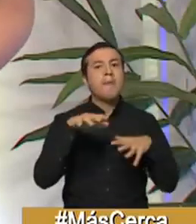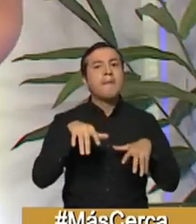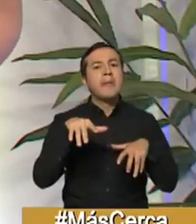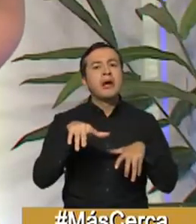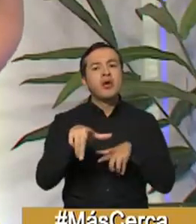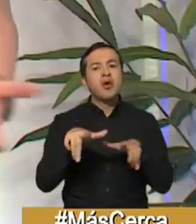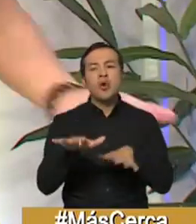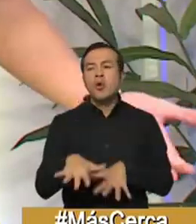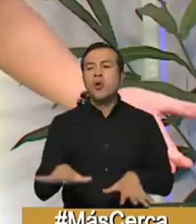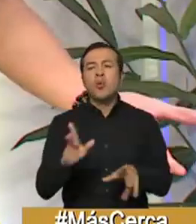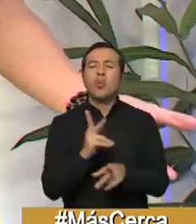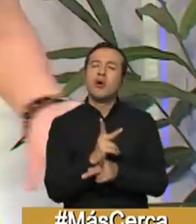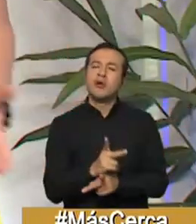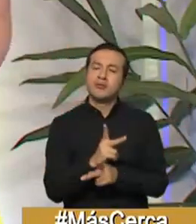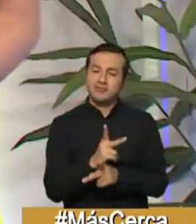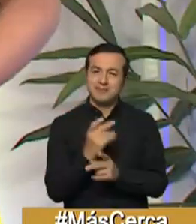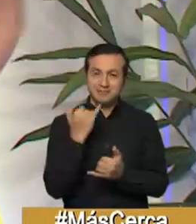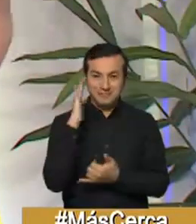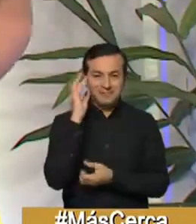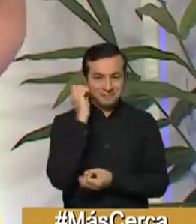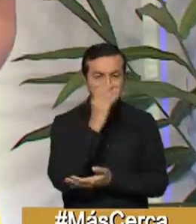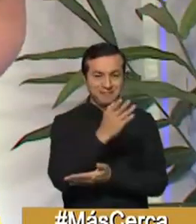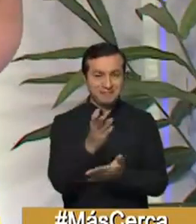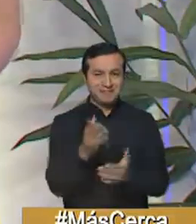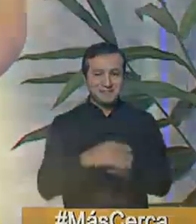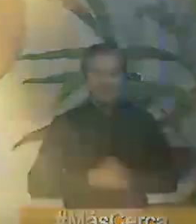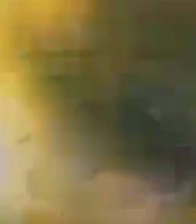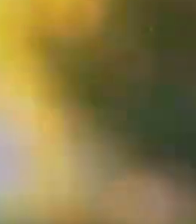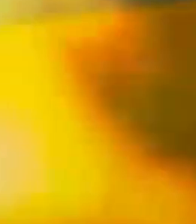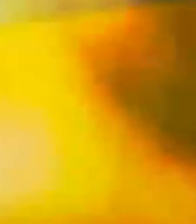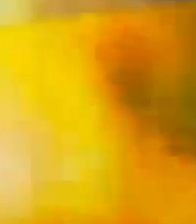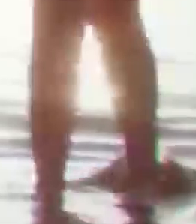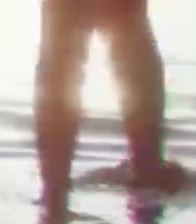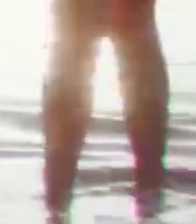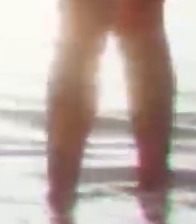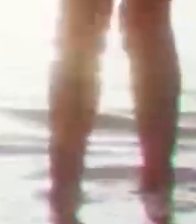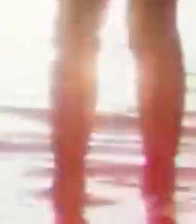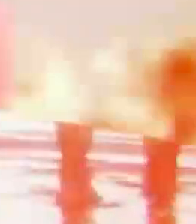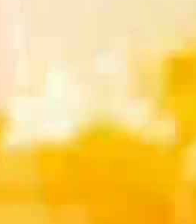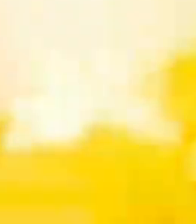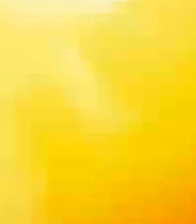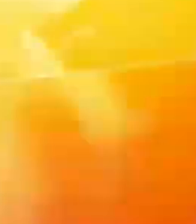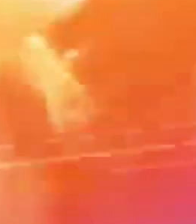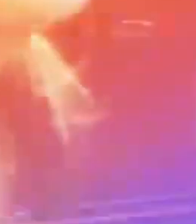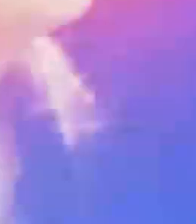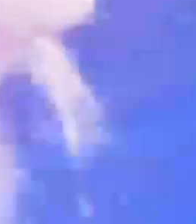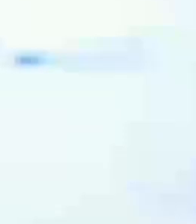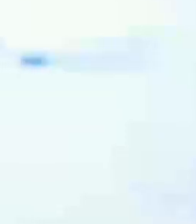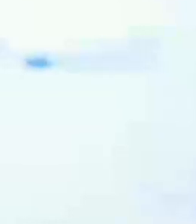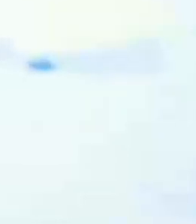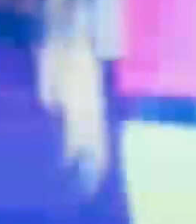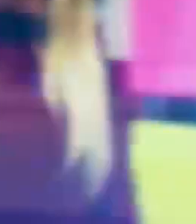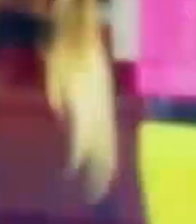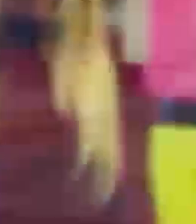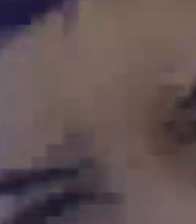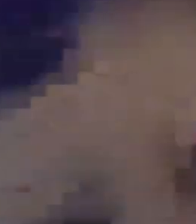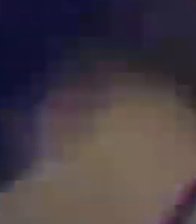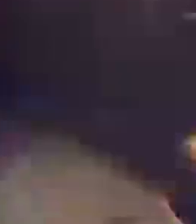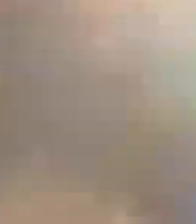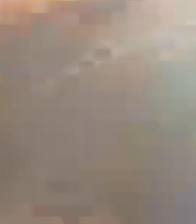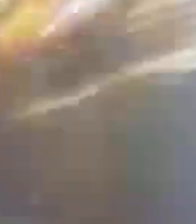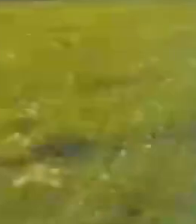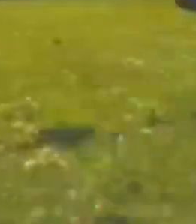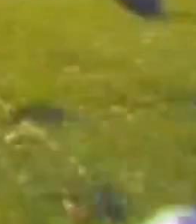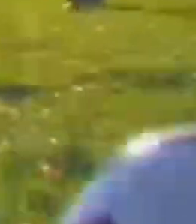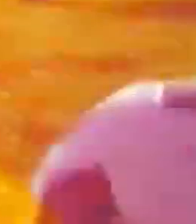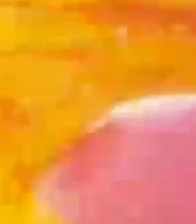del sector. Así comenzamos Más Cerca. El corazón no miente, que